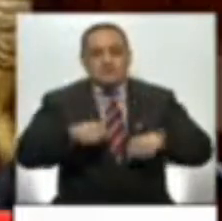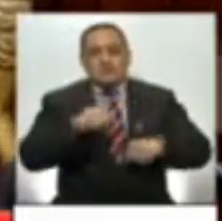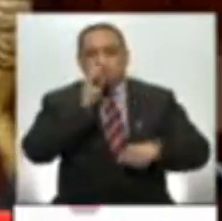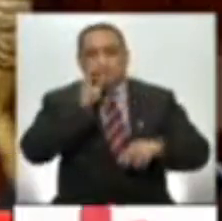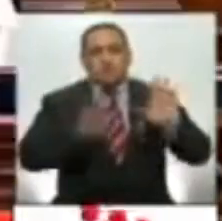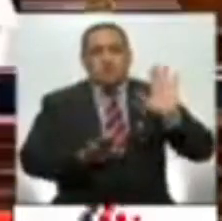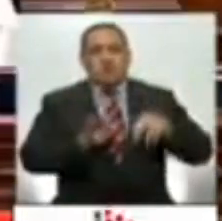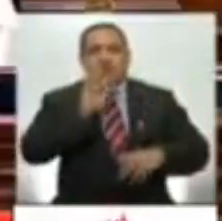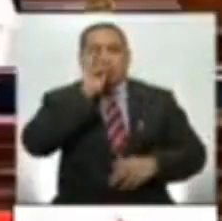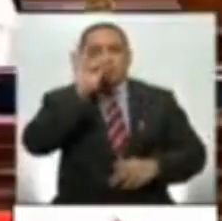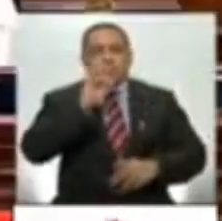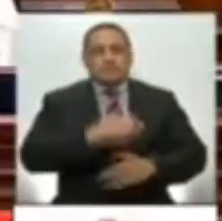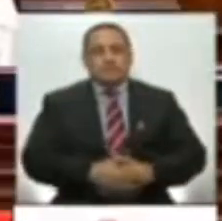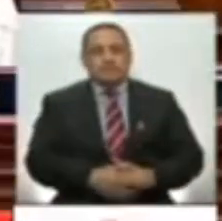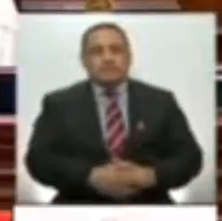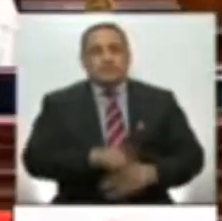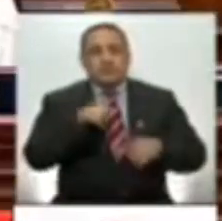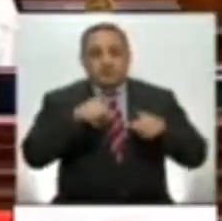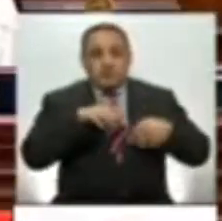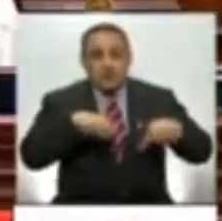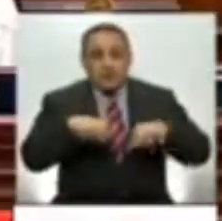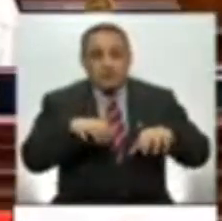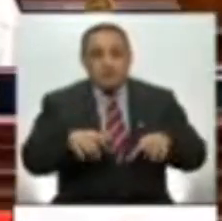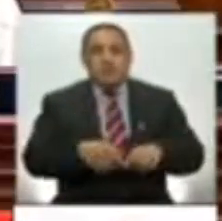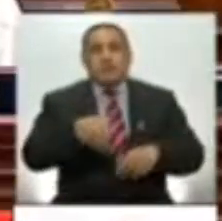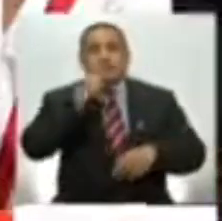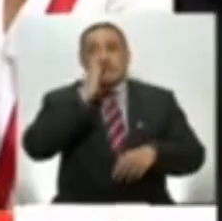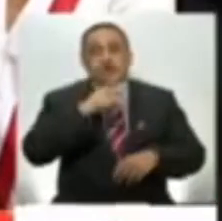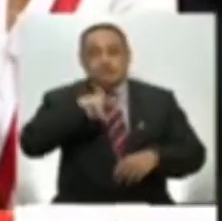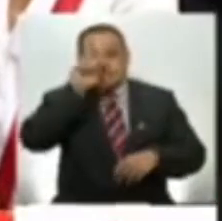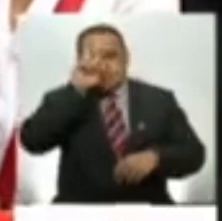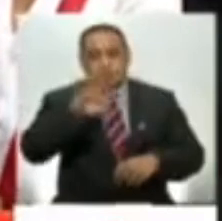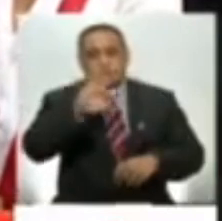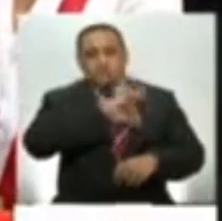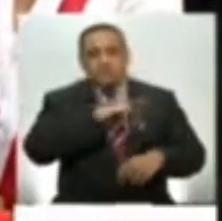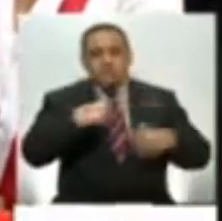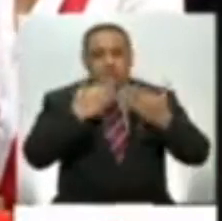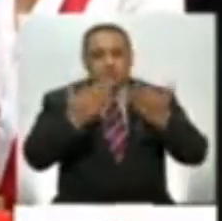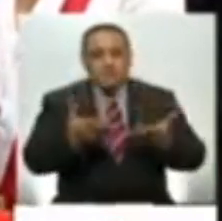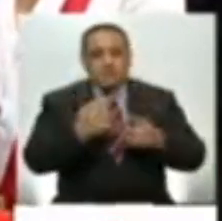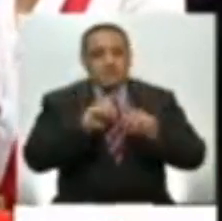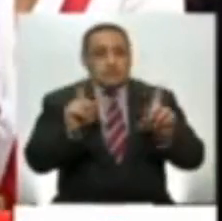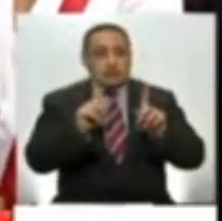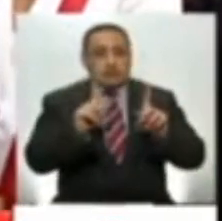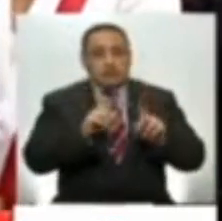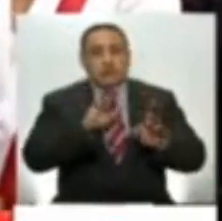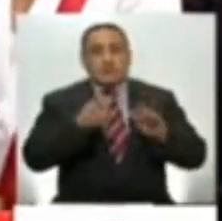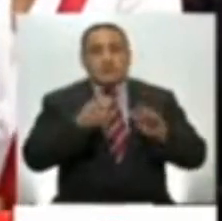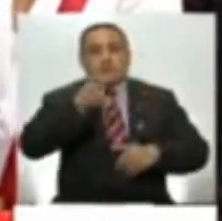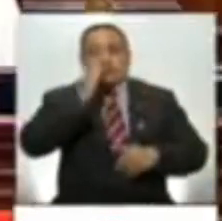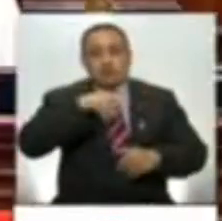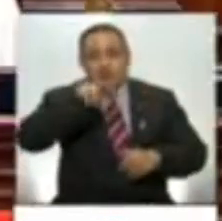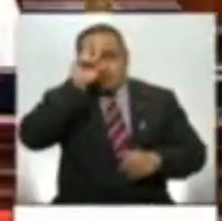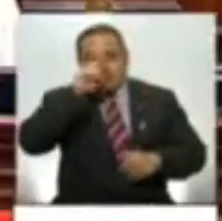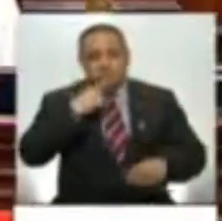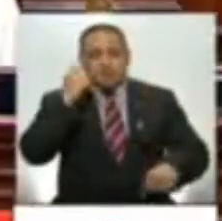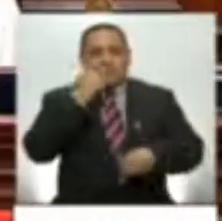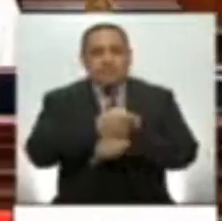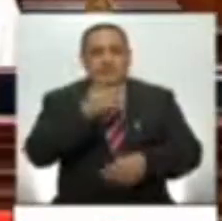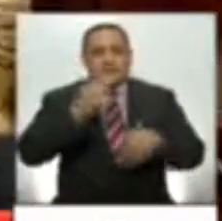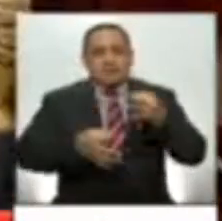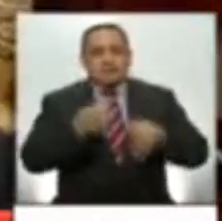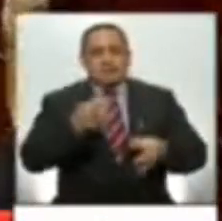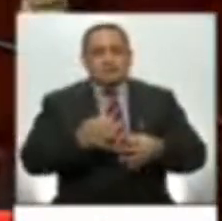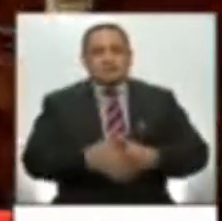juro. Si así lo hace, que Dios y la patria lo premien, sino que él y la nación se lo